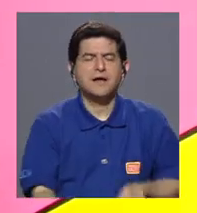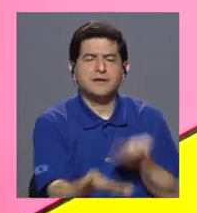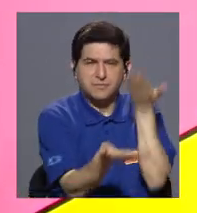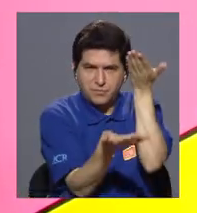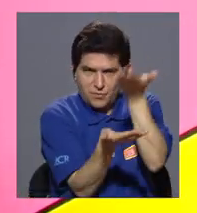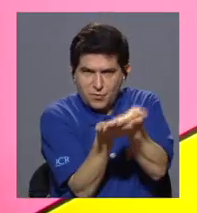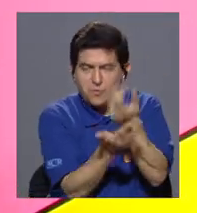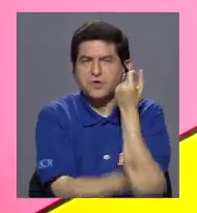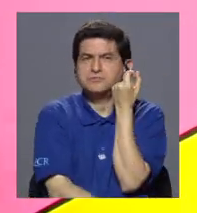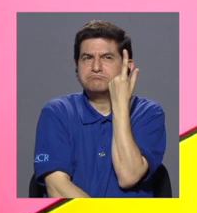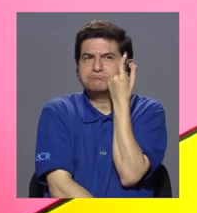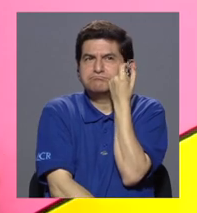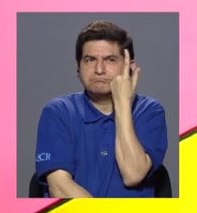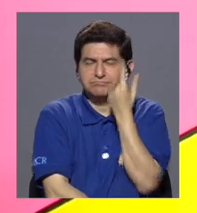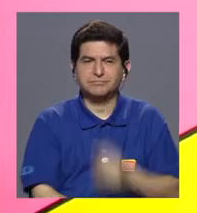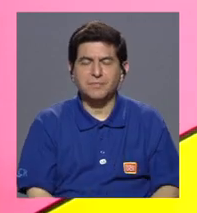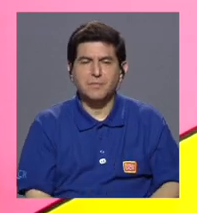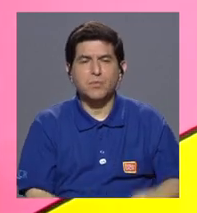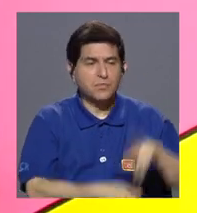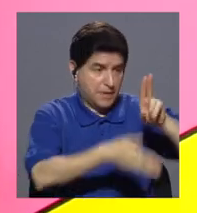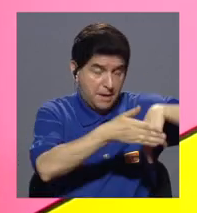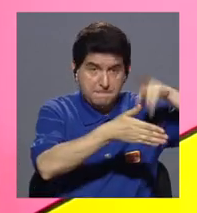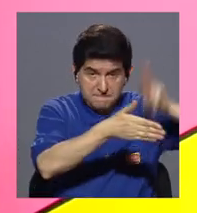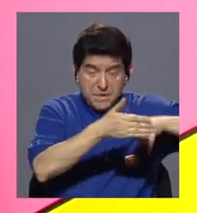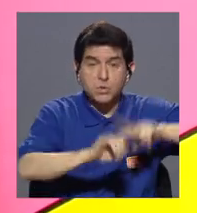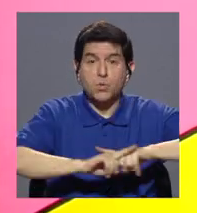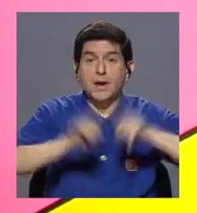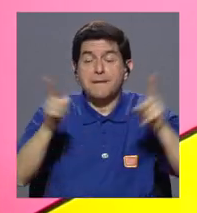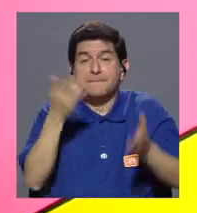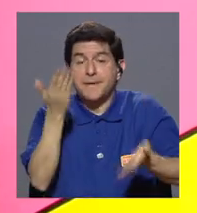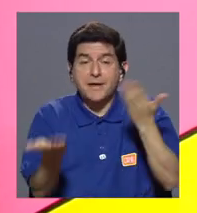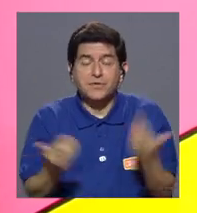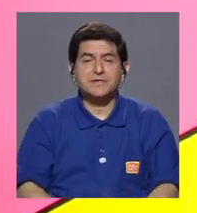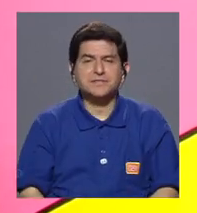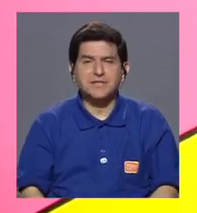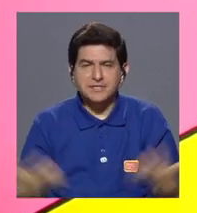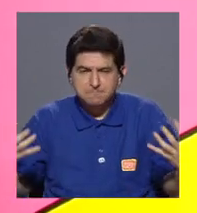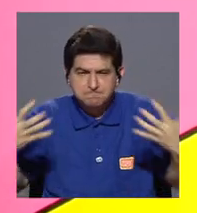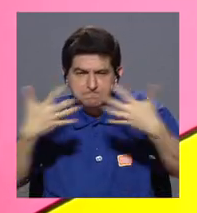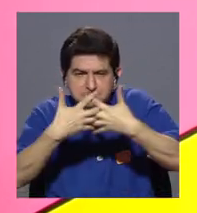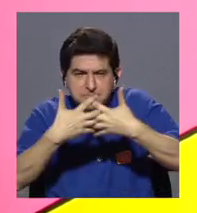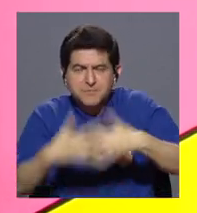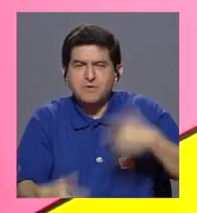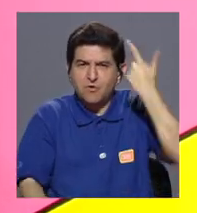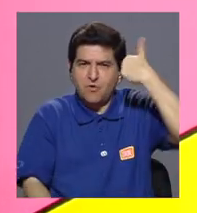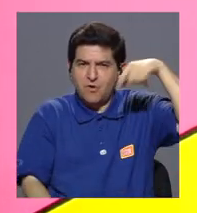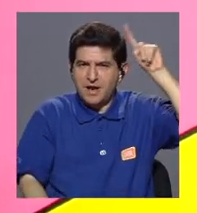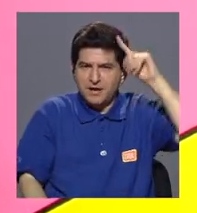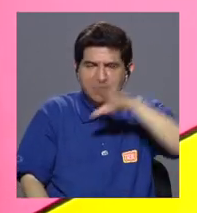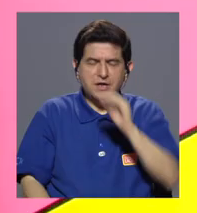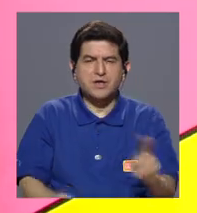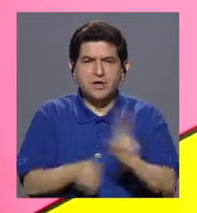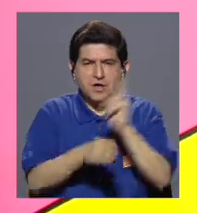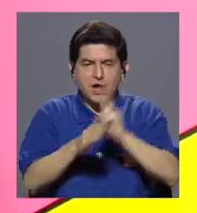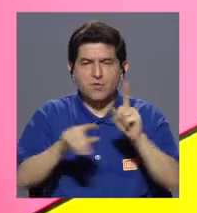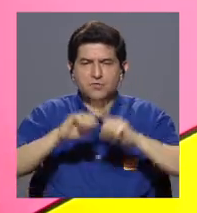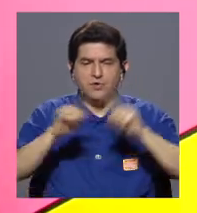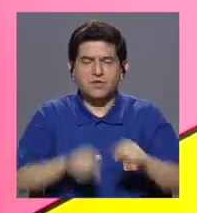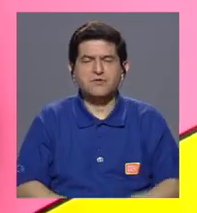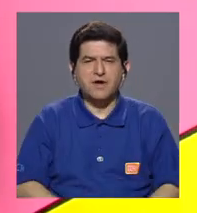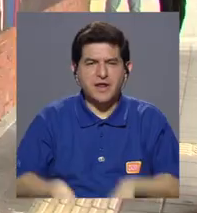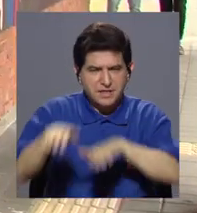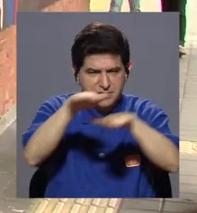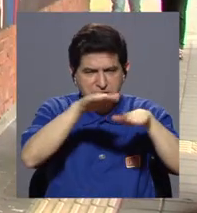una propuesta que se entendiera el concepto de la pintura original pero un poco con la abstracción y el uso de planos sombras